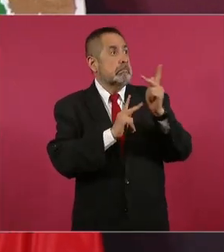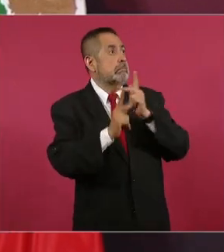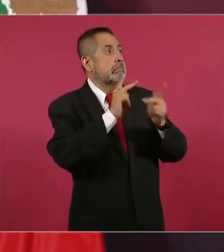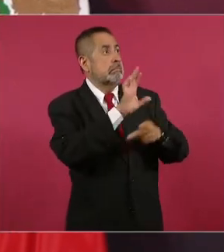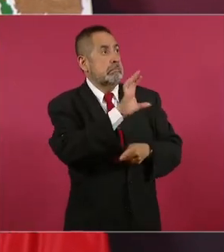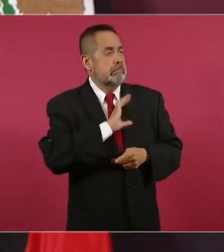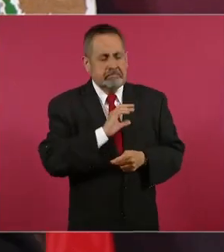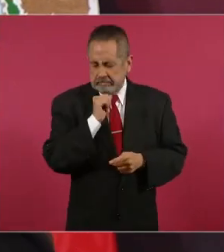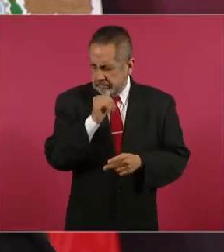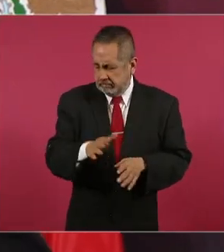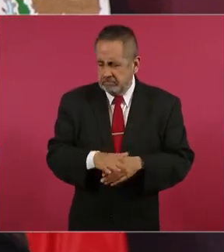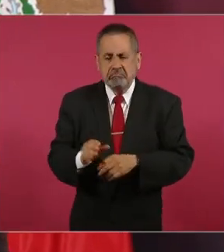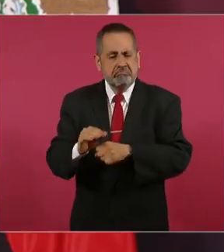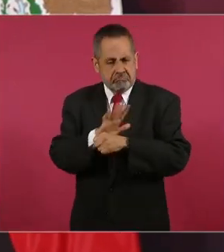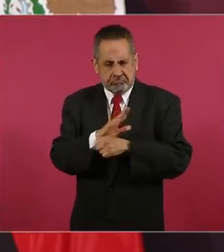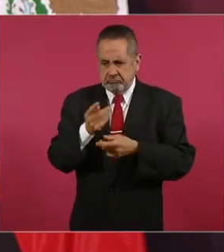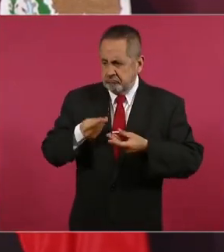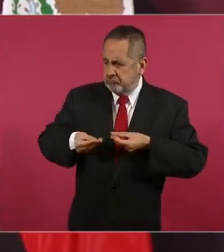y